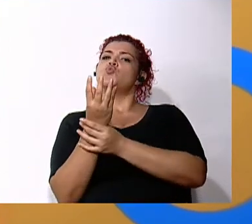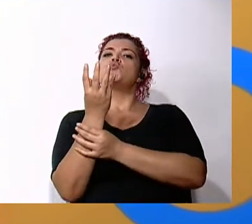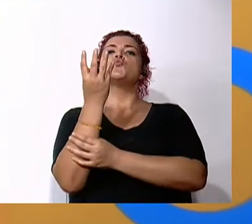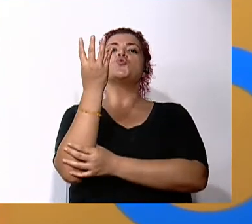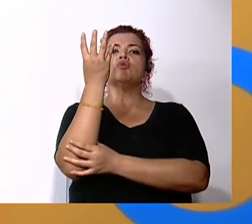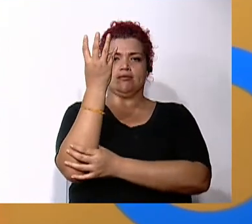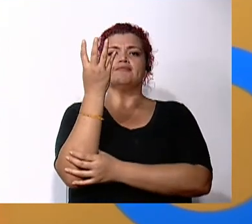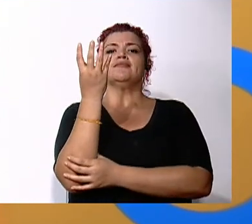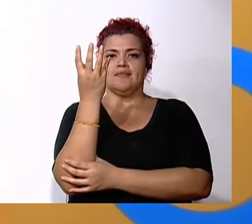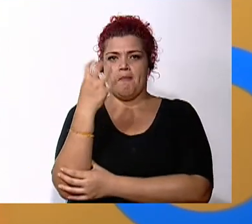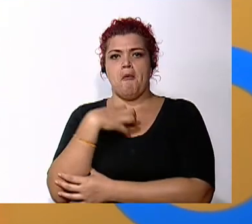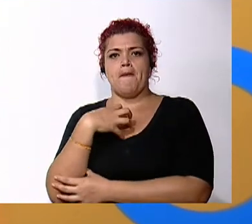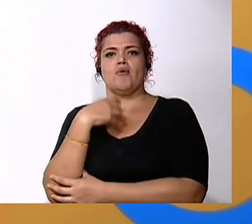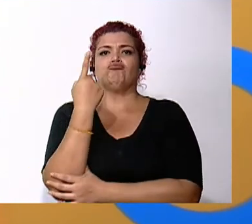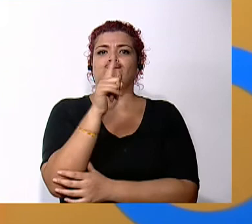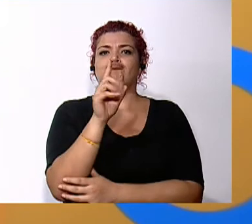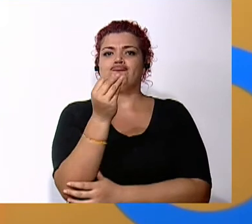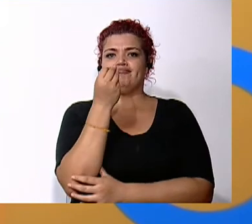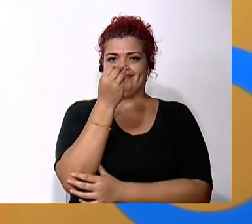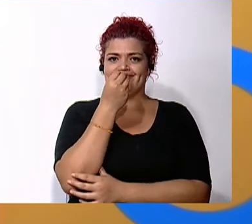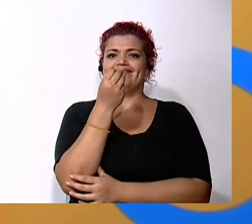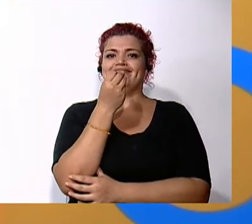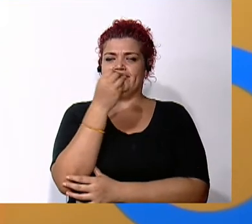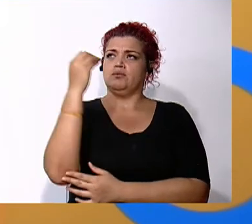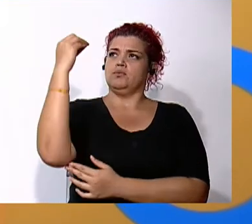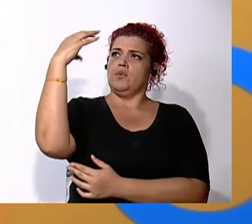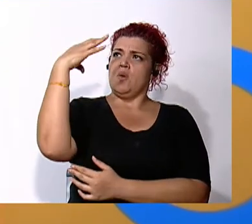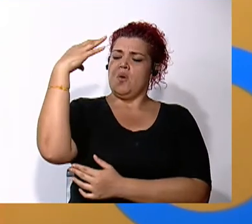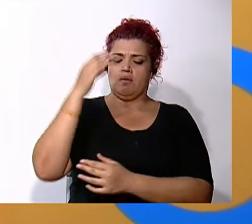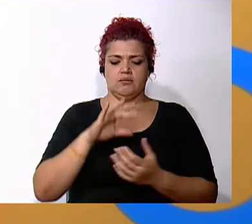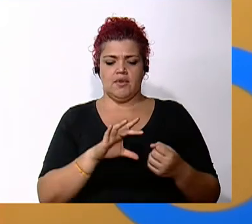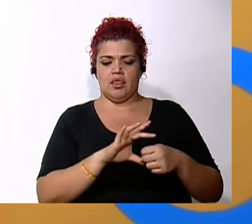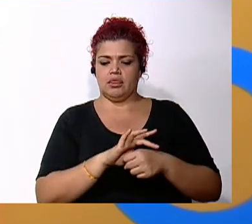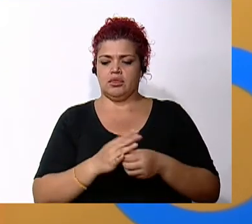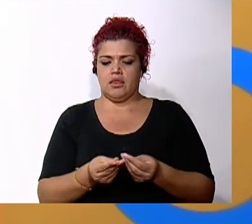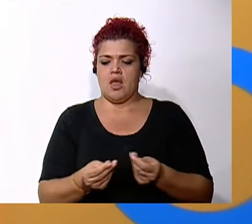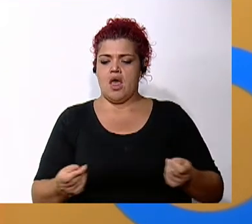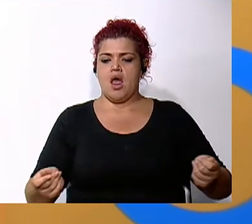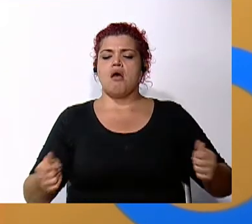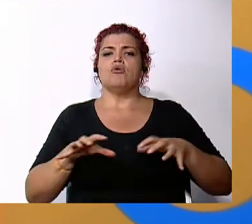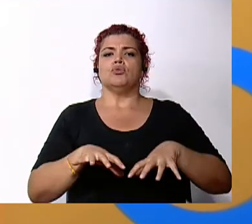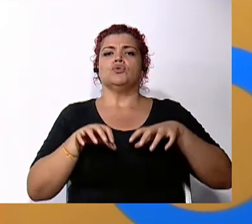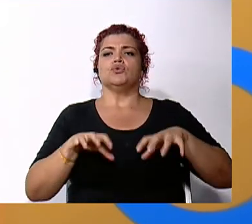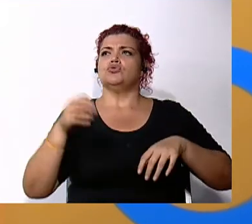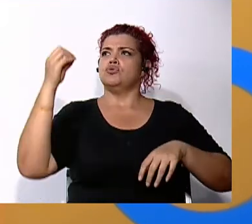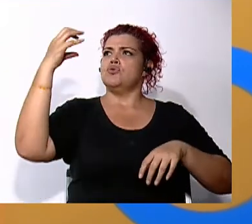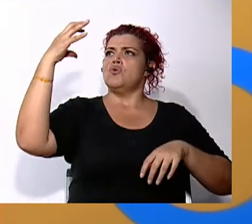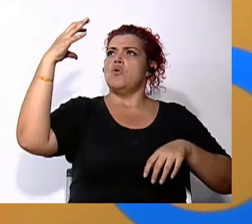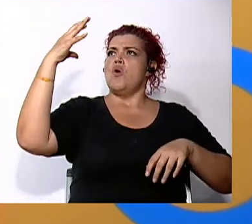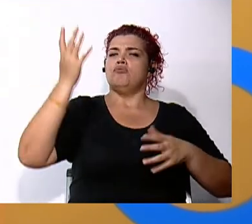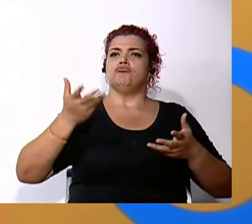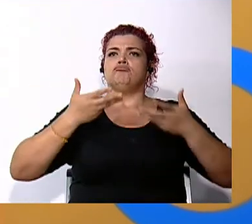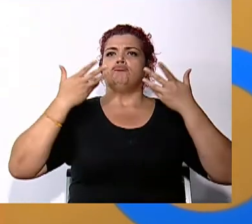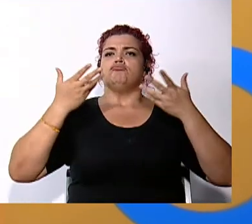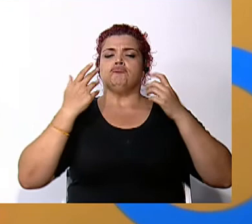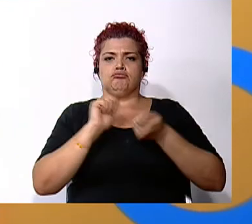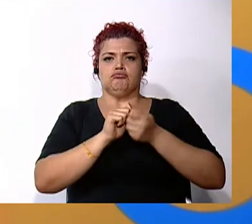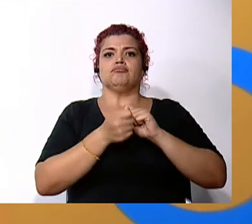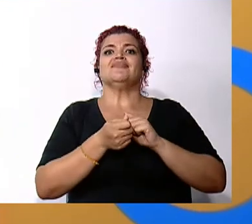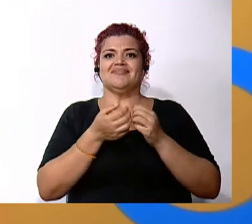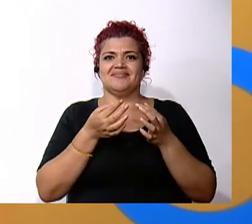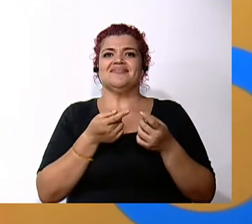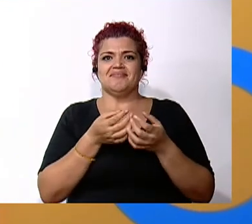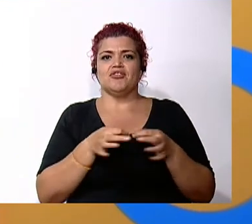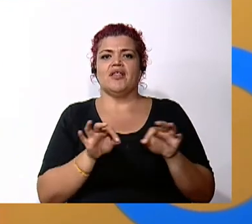de la fotosíntesis. Así que es muy importante que ustedes lo tomen en cuenta. Ahora, ¿por qué son importantes